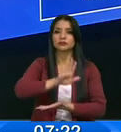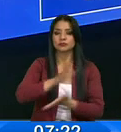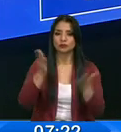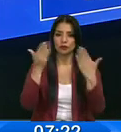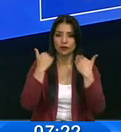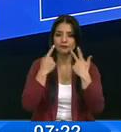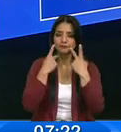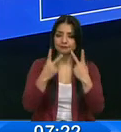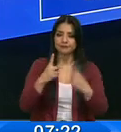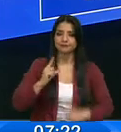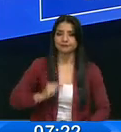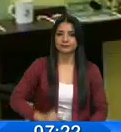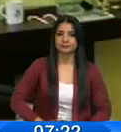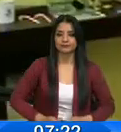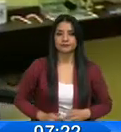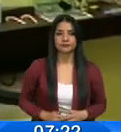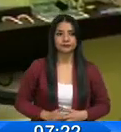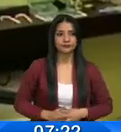los detalles.